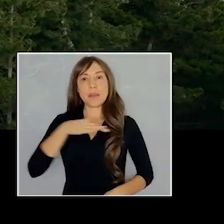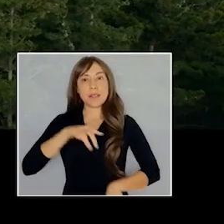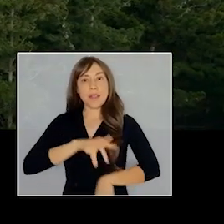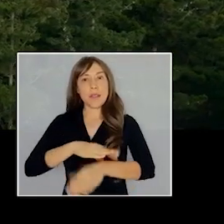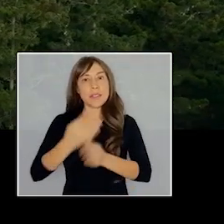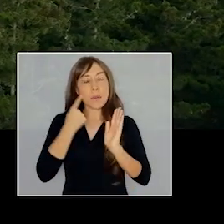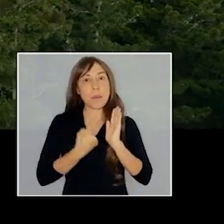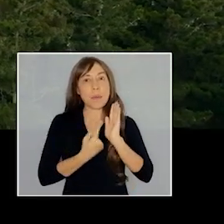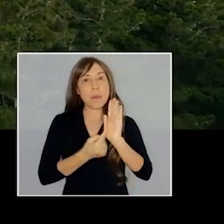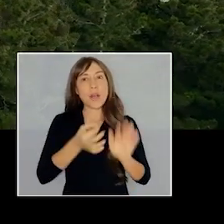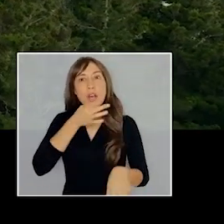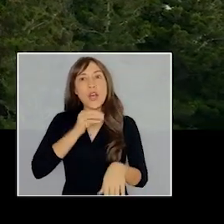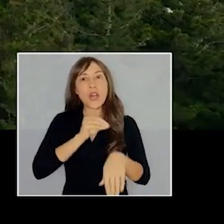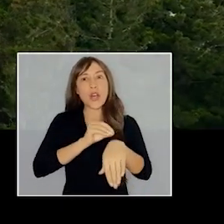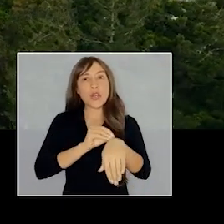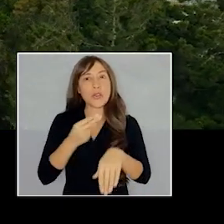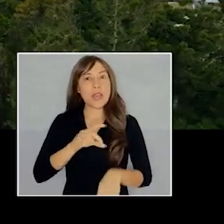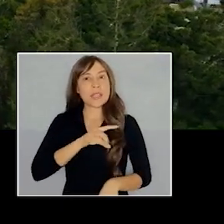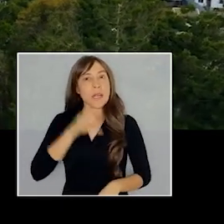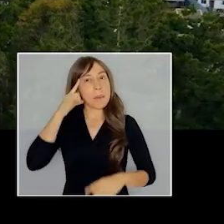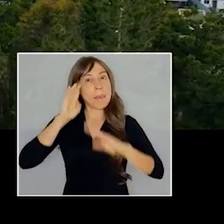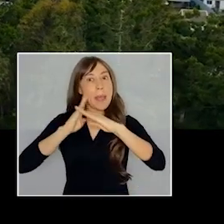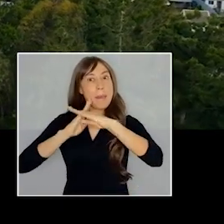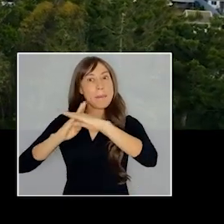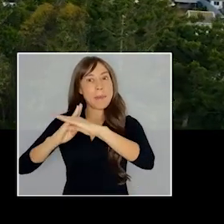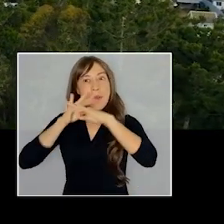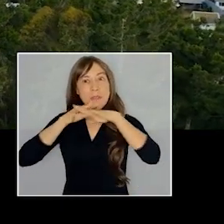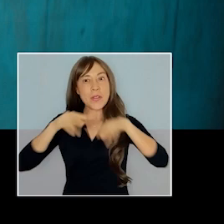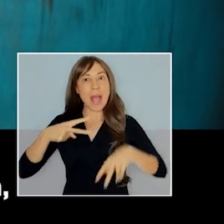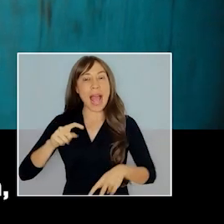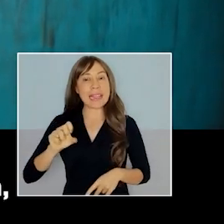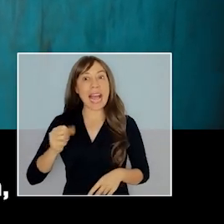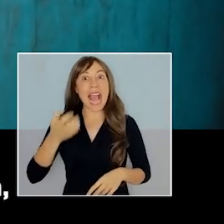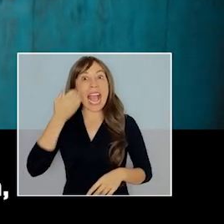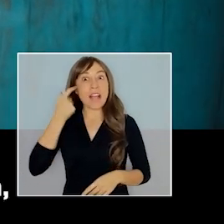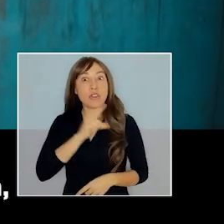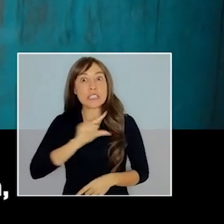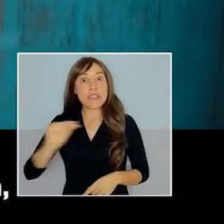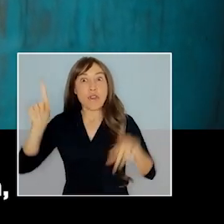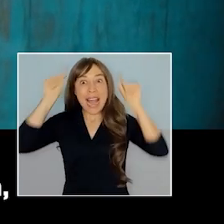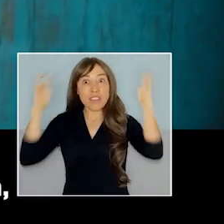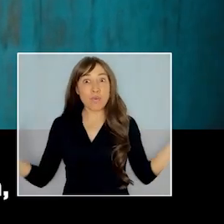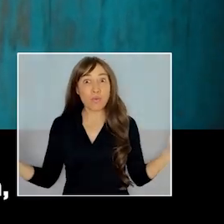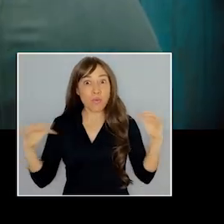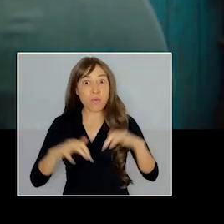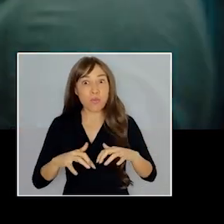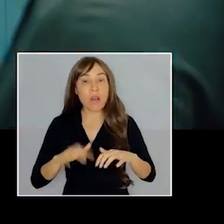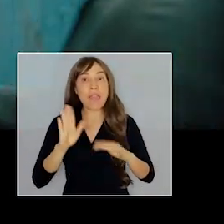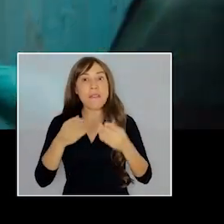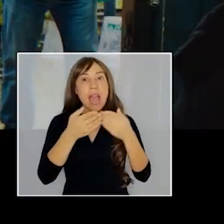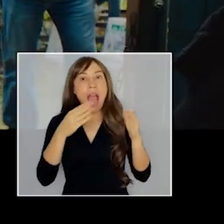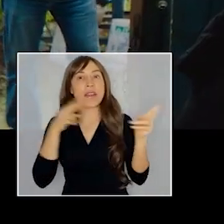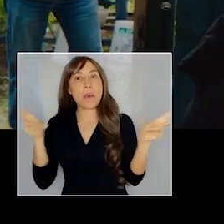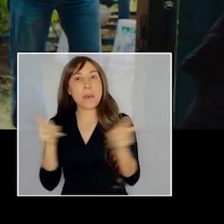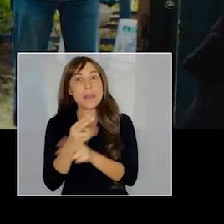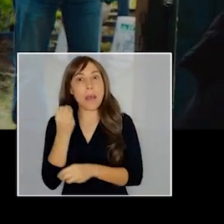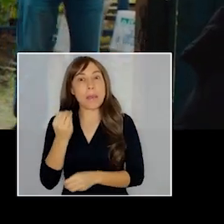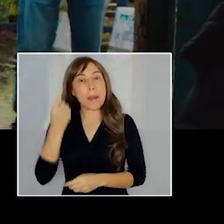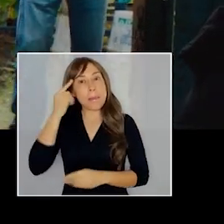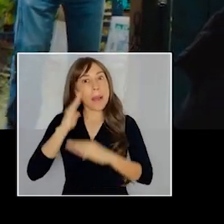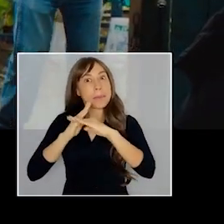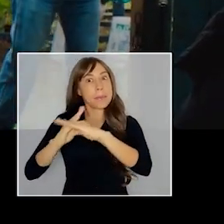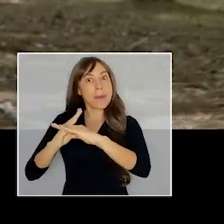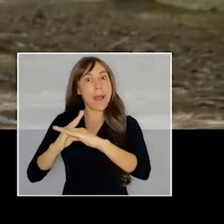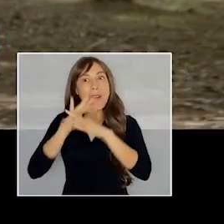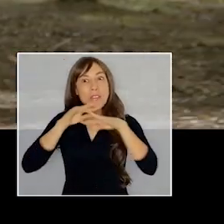Ministerio de Salud presenta consejos a la chilena para prevenir el virus Anta. Si los gatos salieron y los ratones hicieron fiesta, ventile bien el boliche. Así